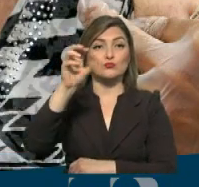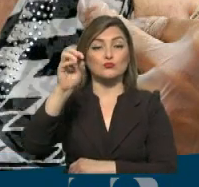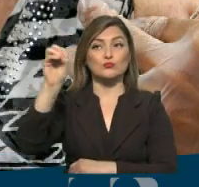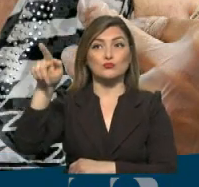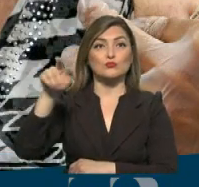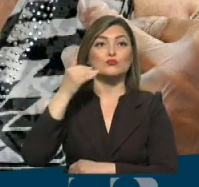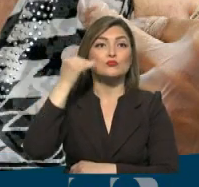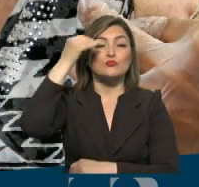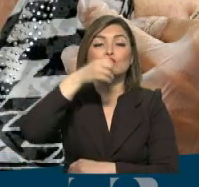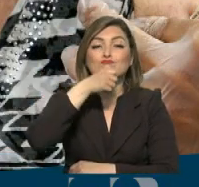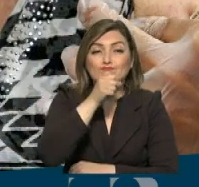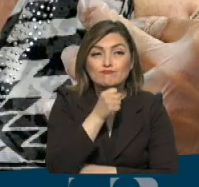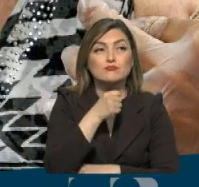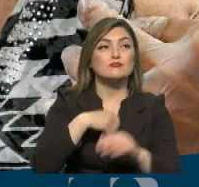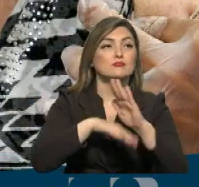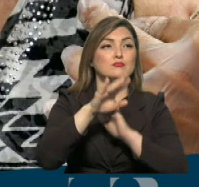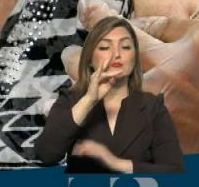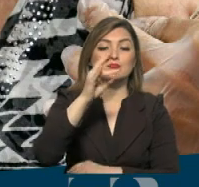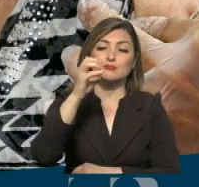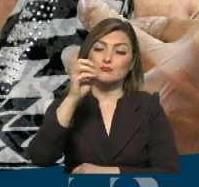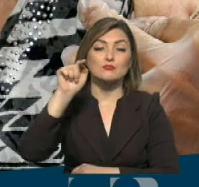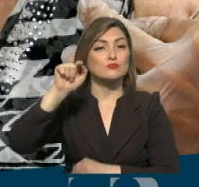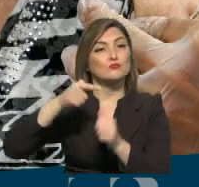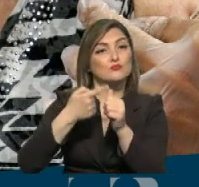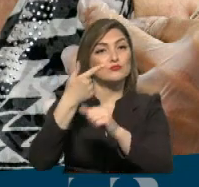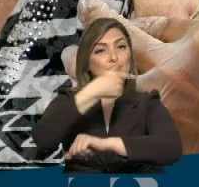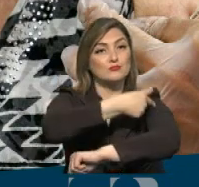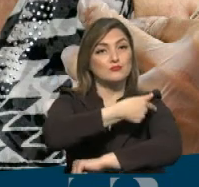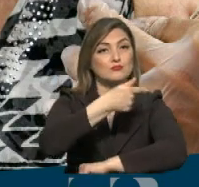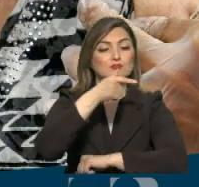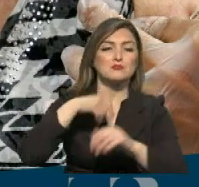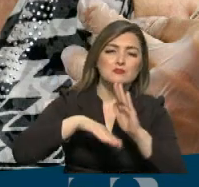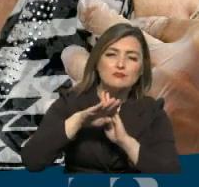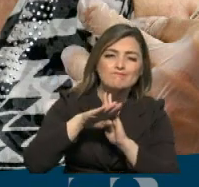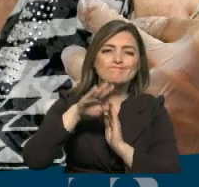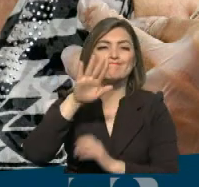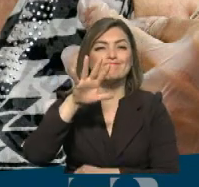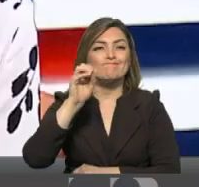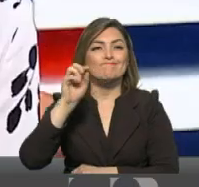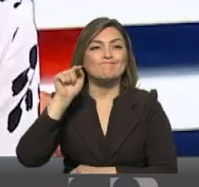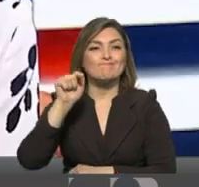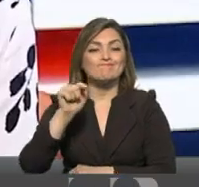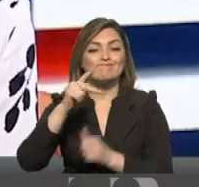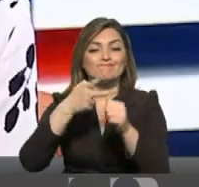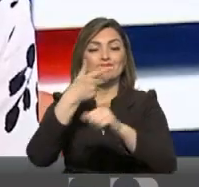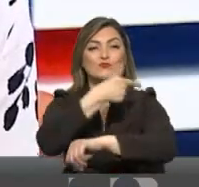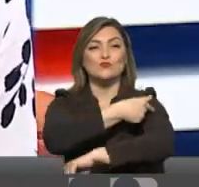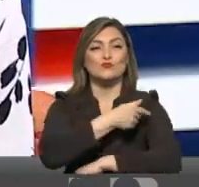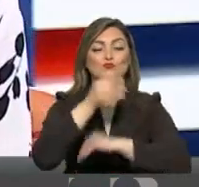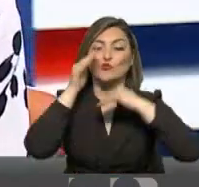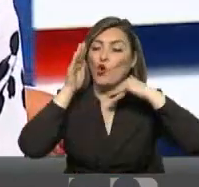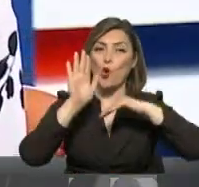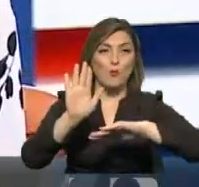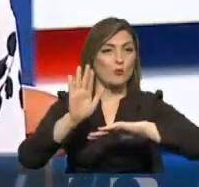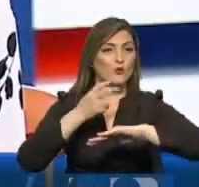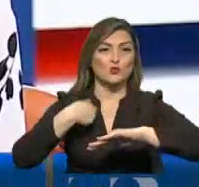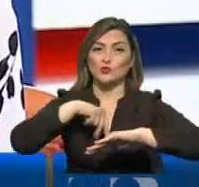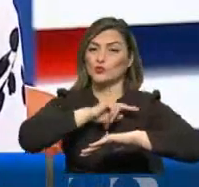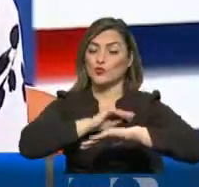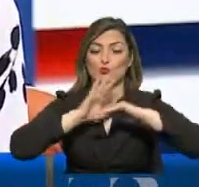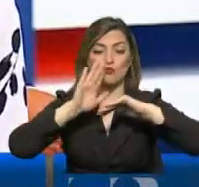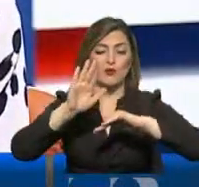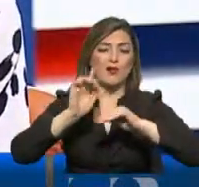adultos mayores, más de 700.000 con primera dosis y algo más de 500.000 con segunda. Nos hemos comprometido para que en las zonas